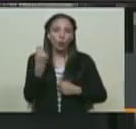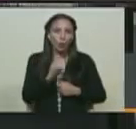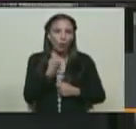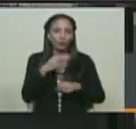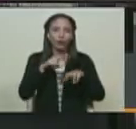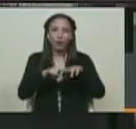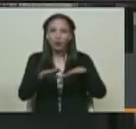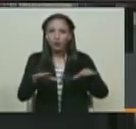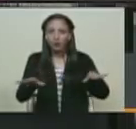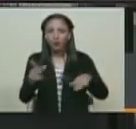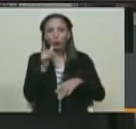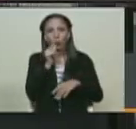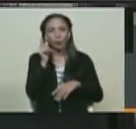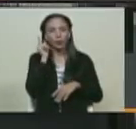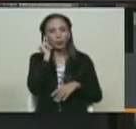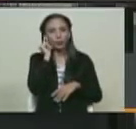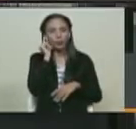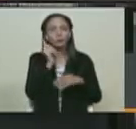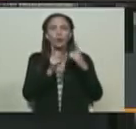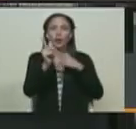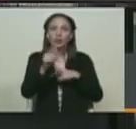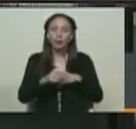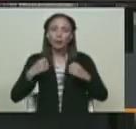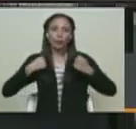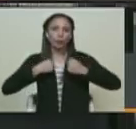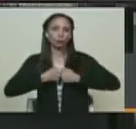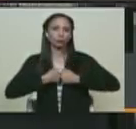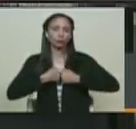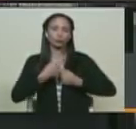niñas. 3 millones de morrales